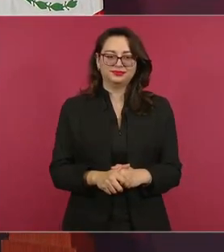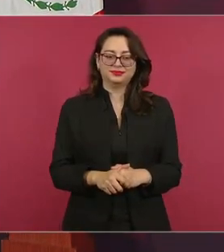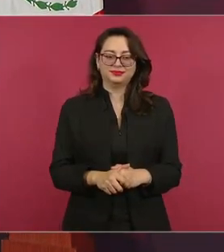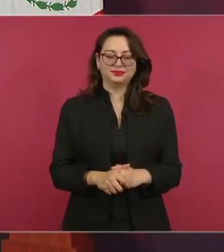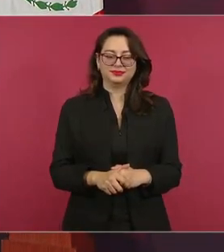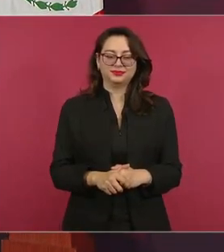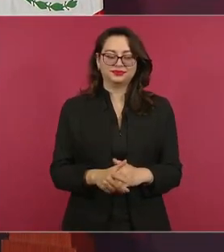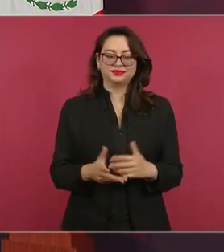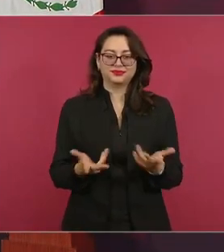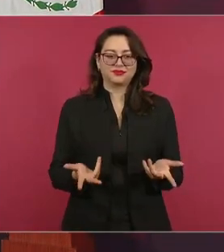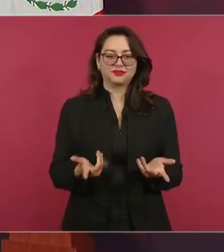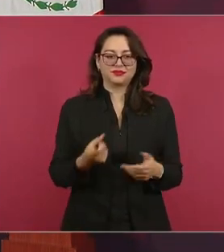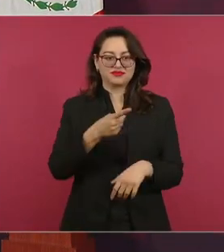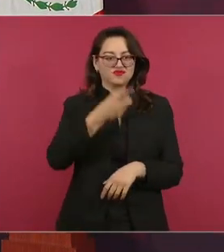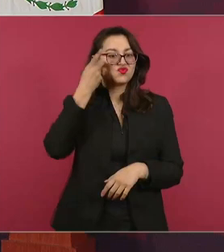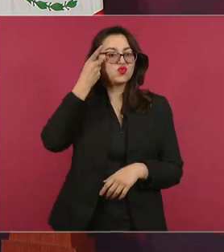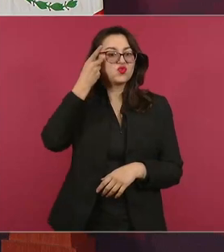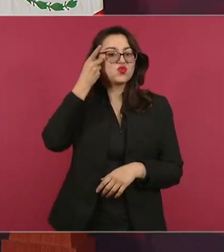y además